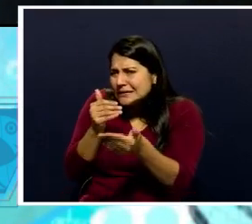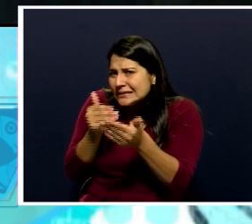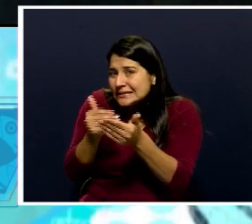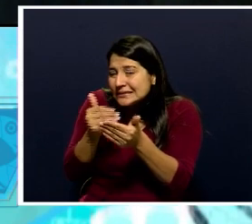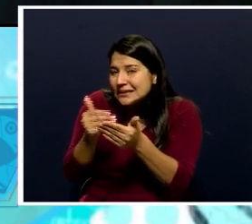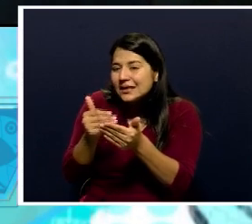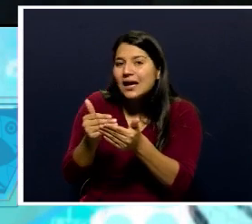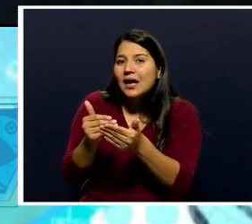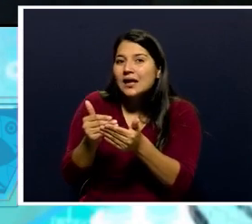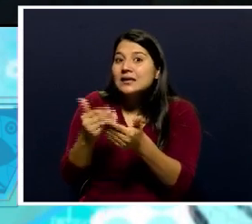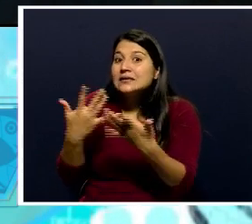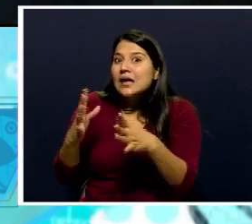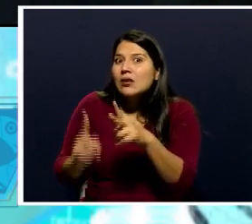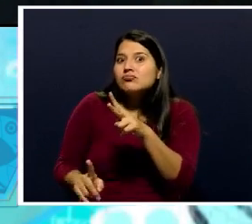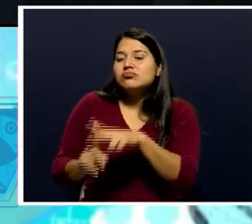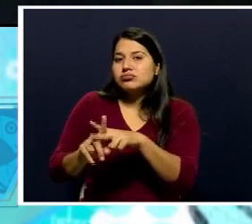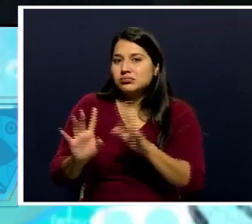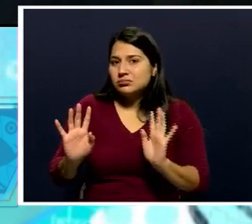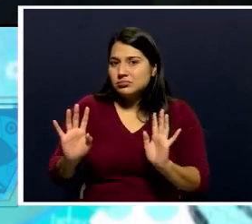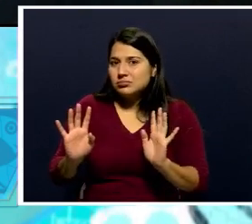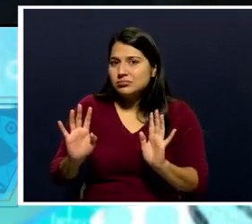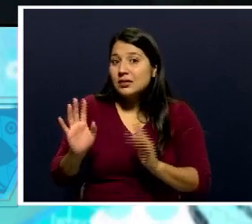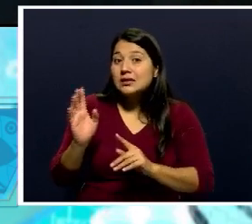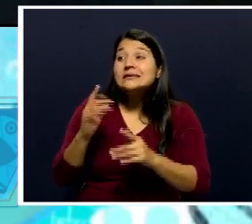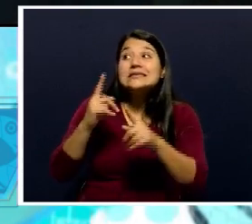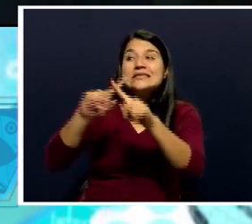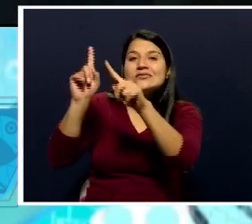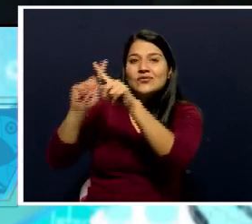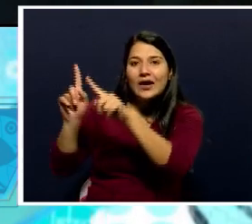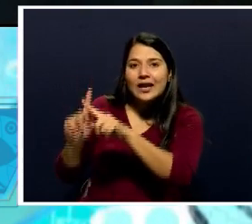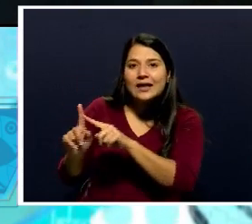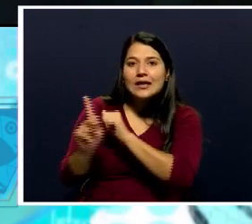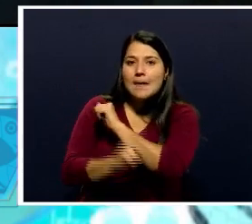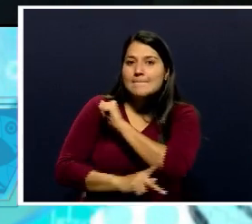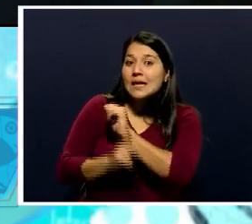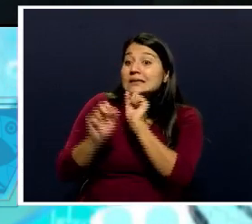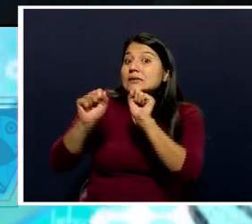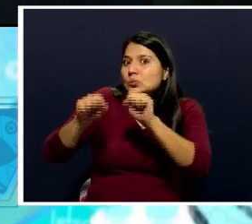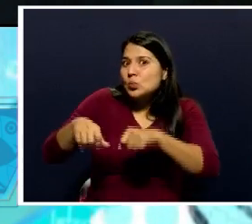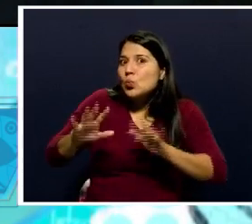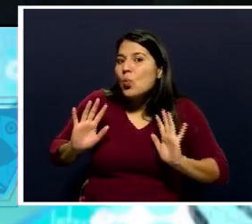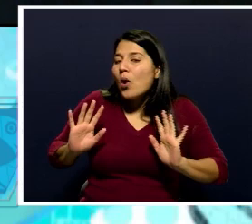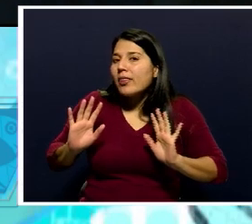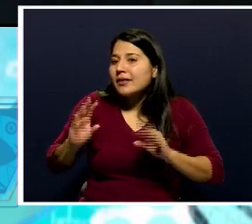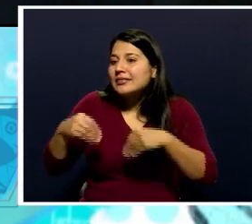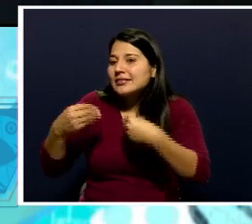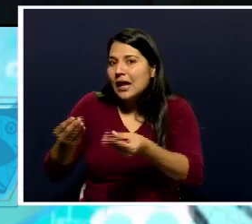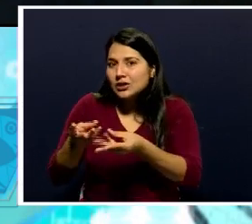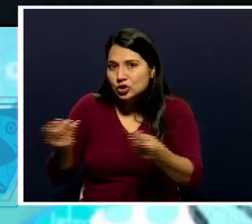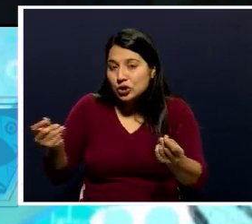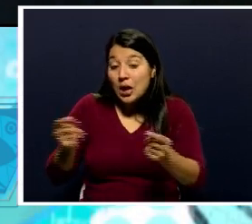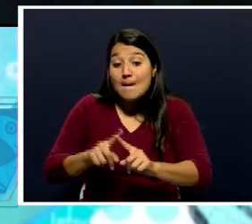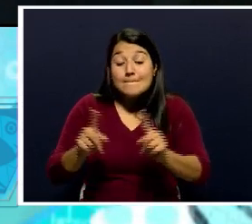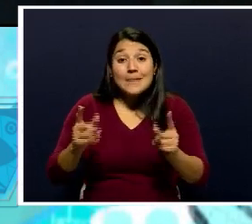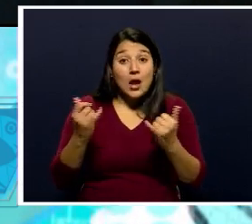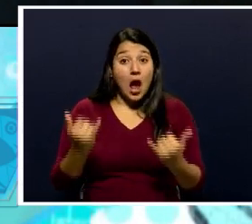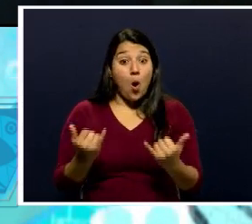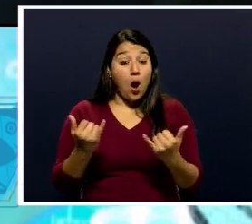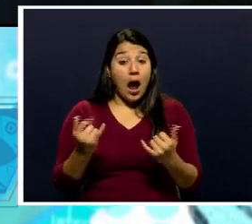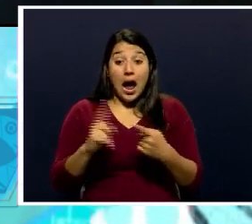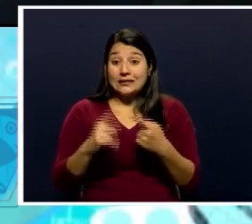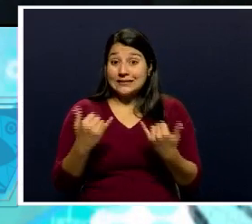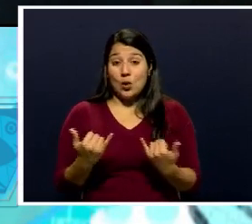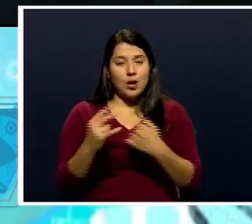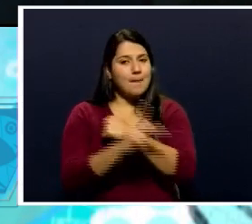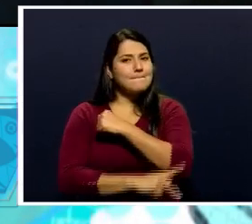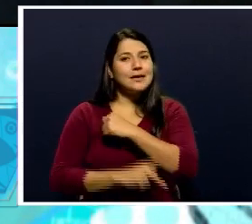cerca de salir, ¿no? Hay varios candidatos que pueden darnos esperanza. Entonces, mientras tanto, los estados no